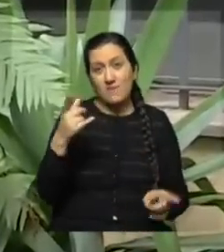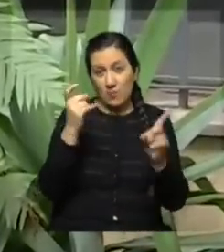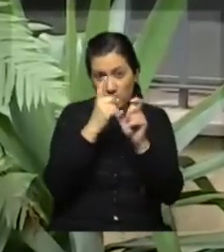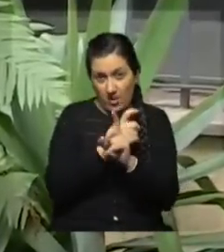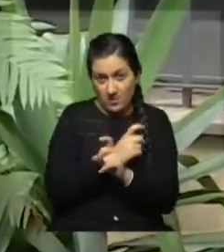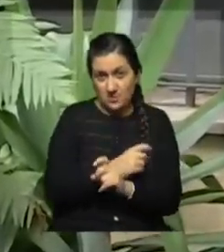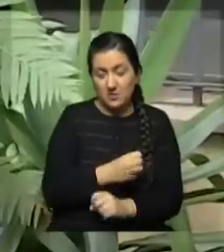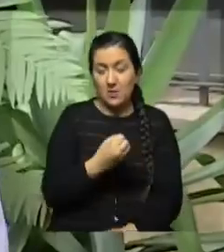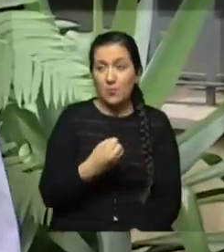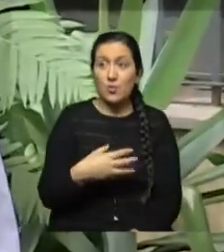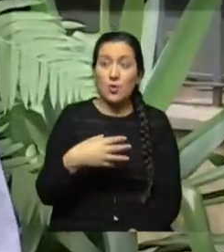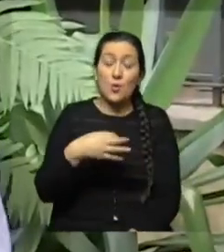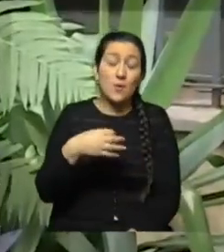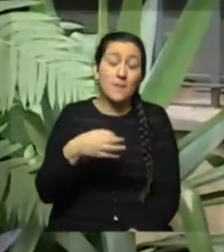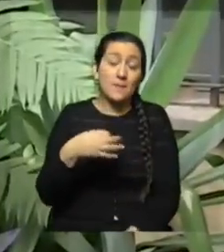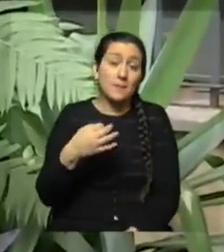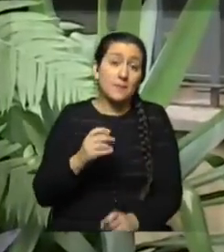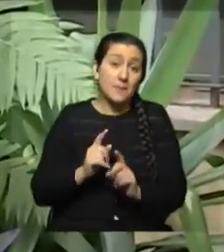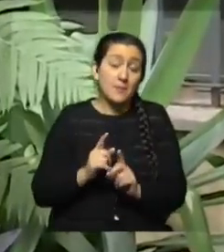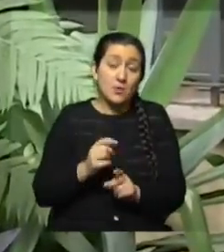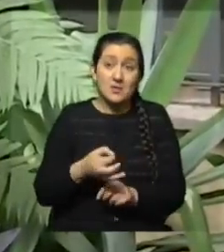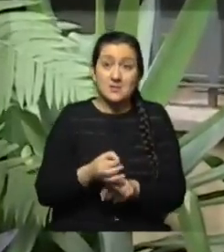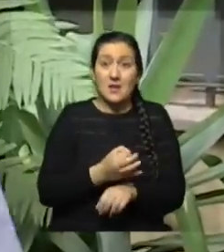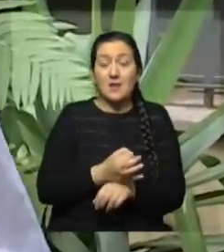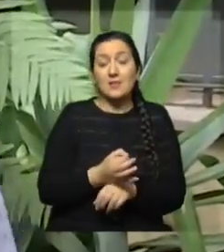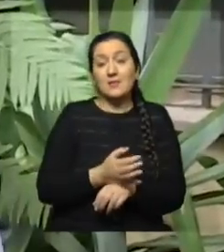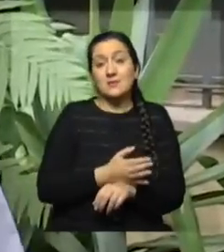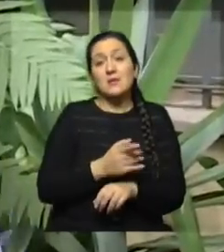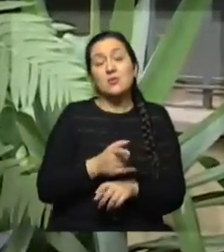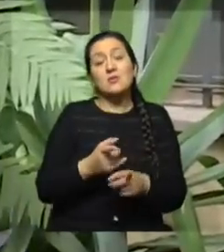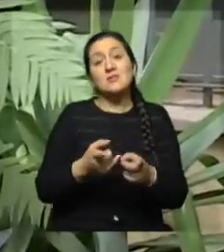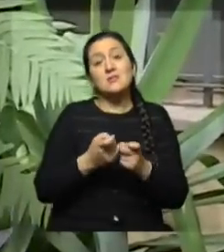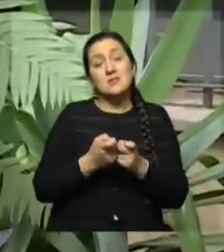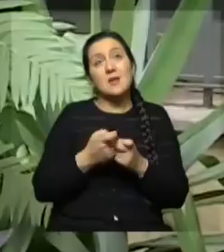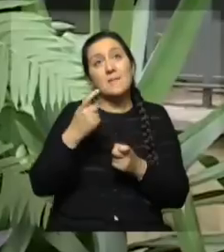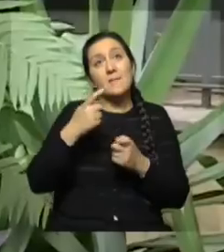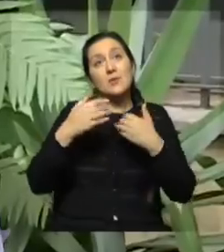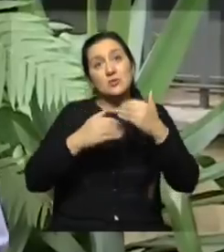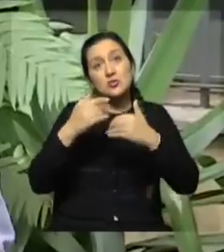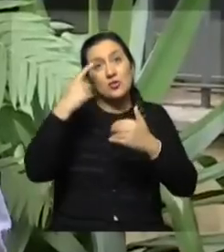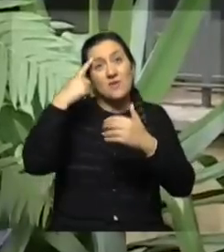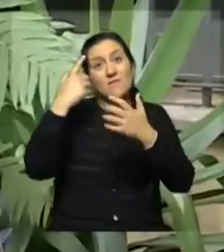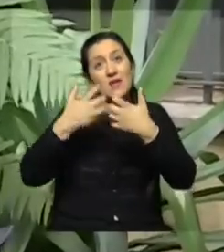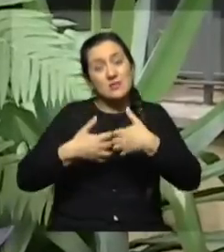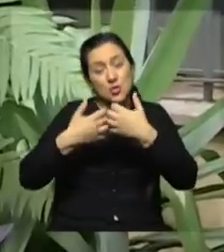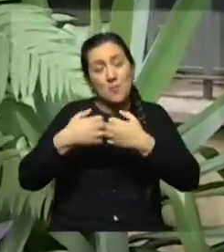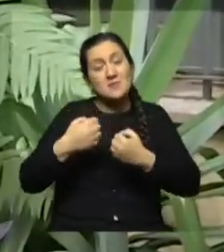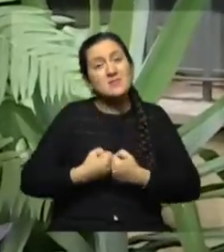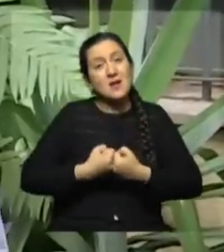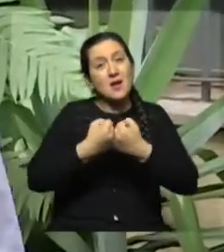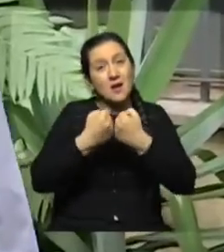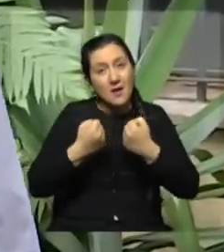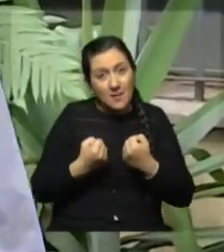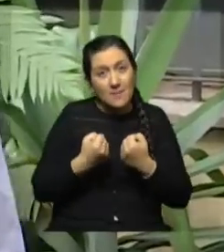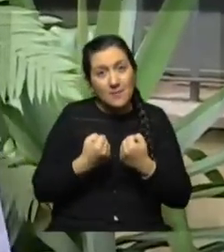Que bueno lo mismo que decía en el punto anterior uno esperaría que esto pueda dar para procesos de reflexión más amplios que nos permitan